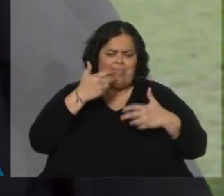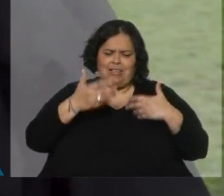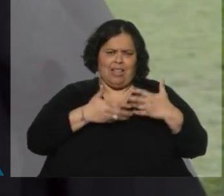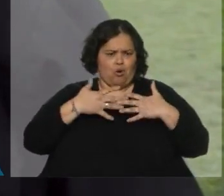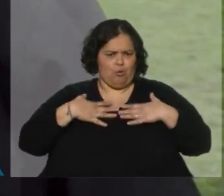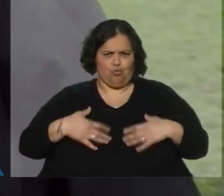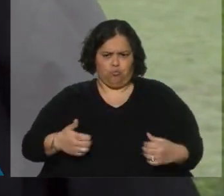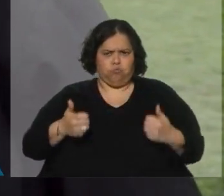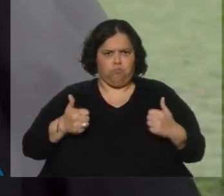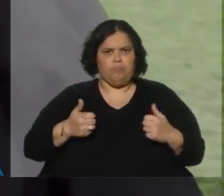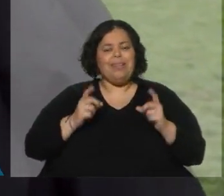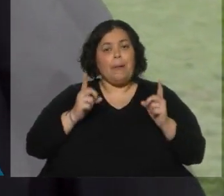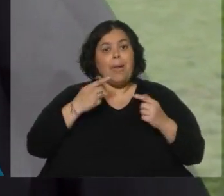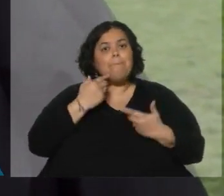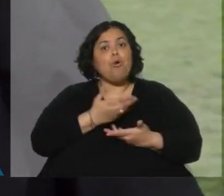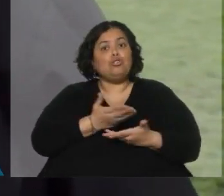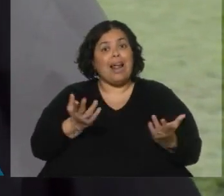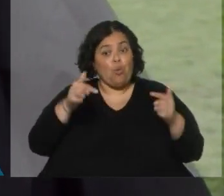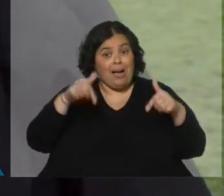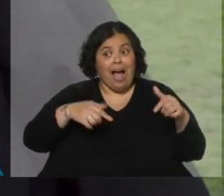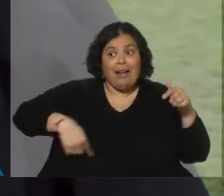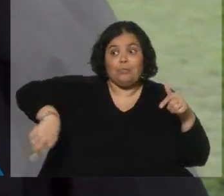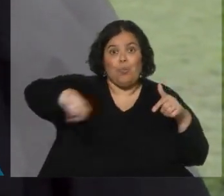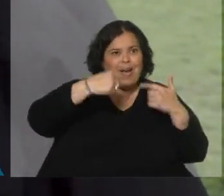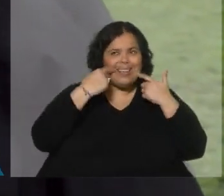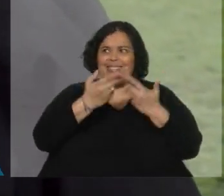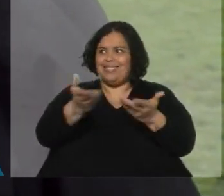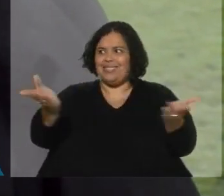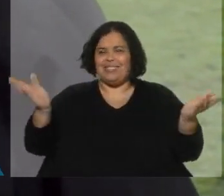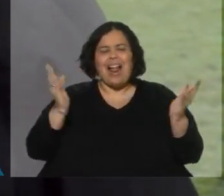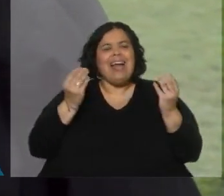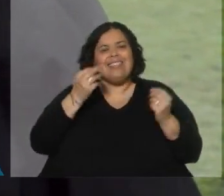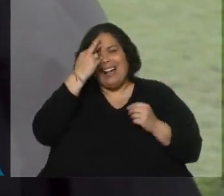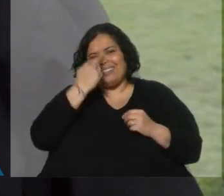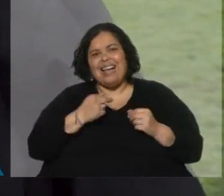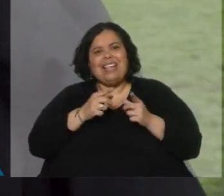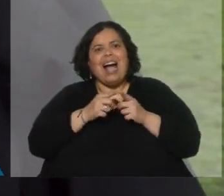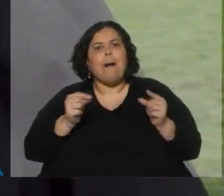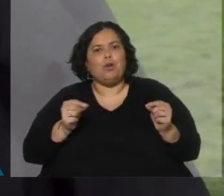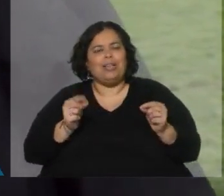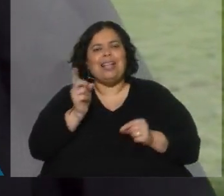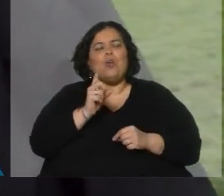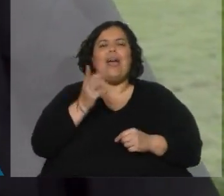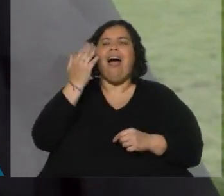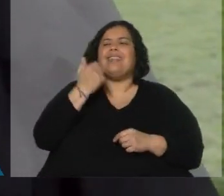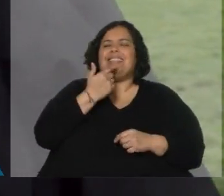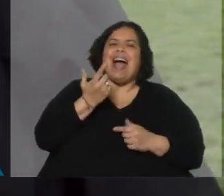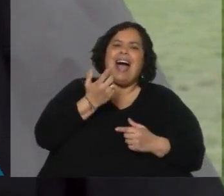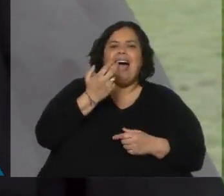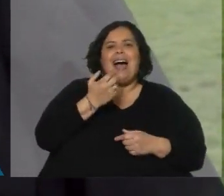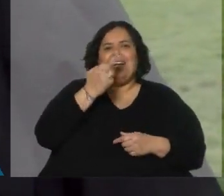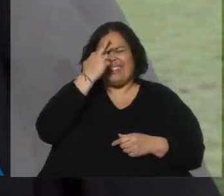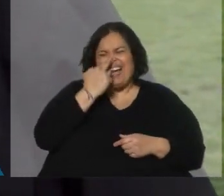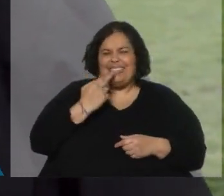mostrando lo que es el rodeo nacional no es ya no aquella raza rara aquella